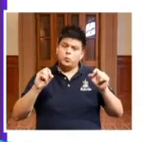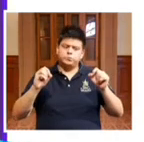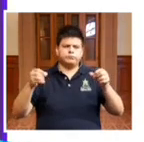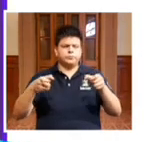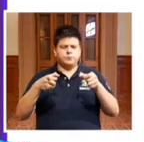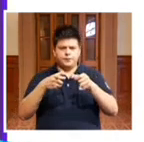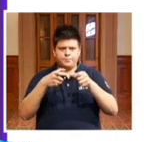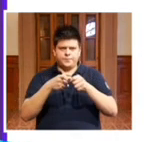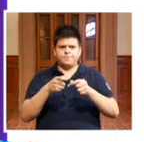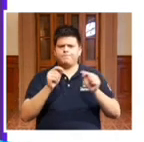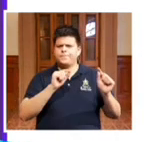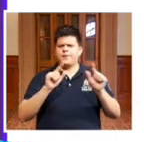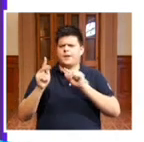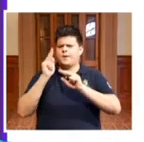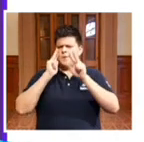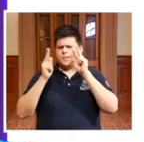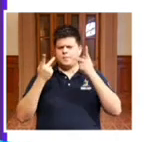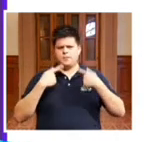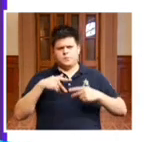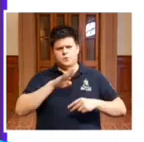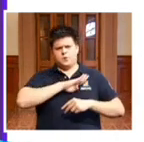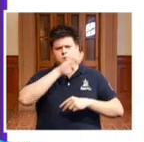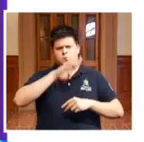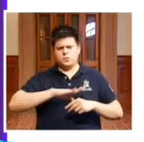Estas son las defunciones que